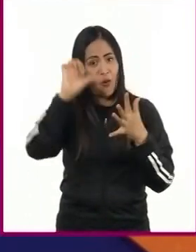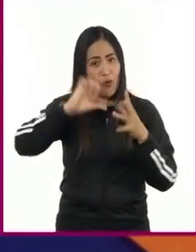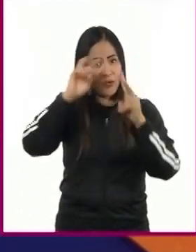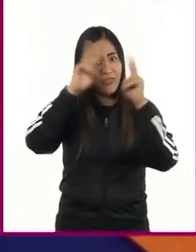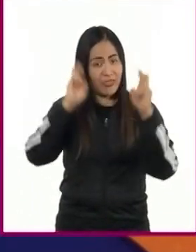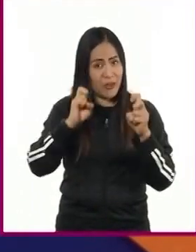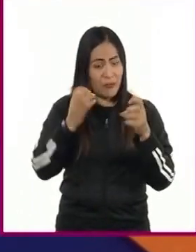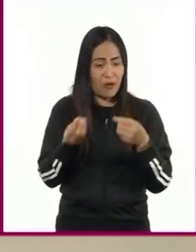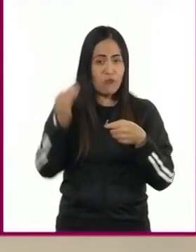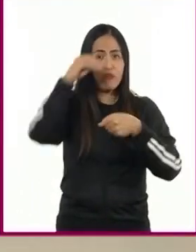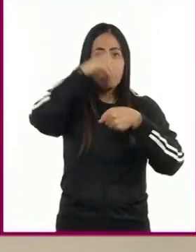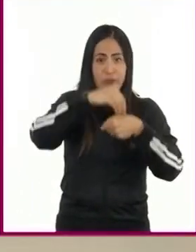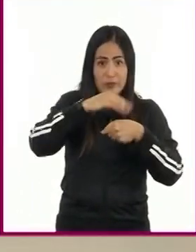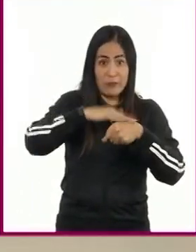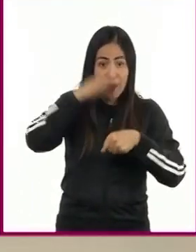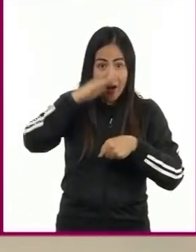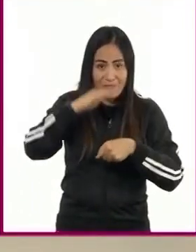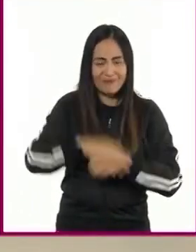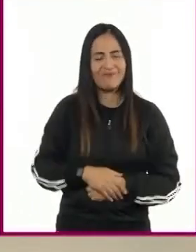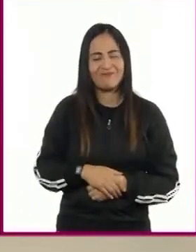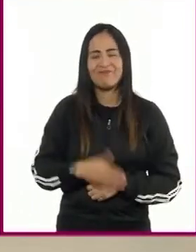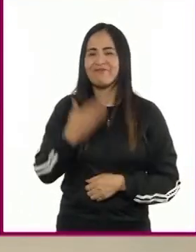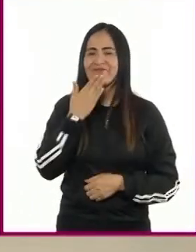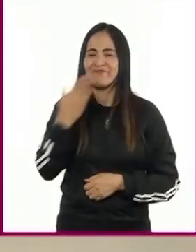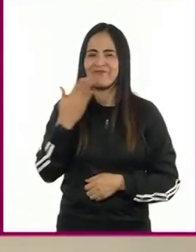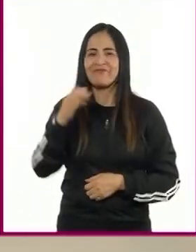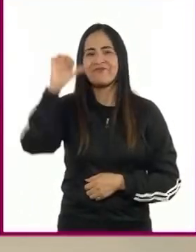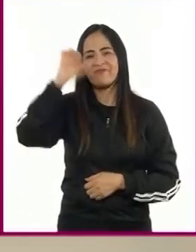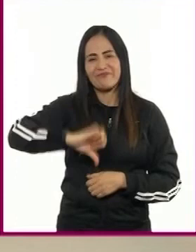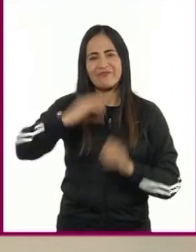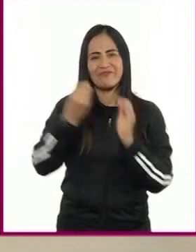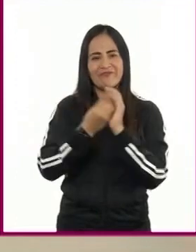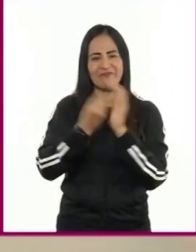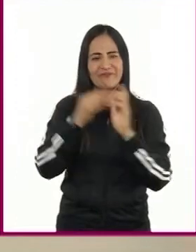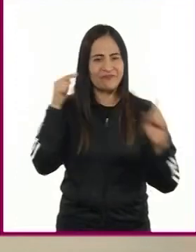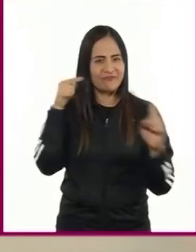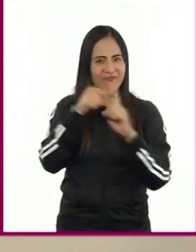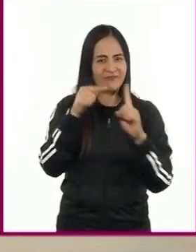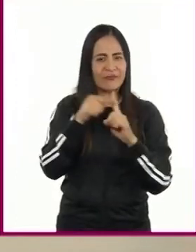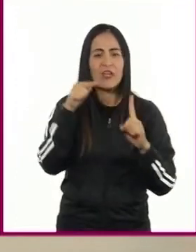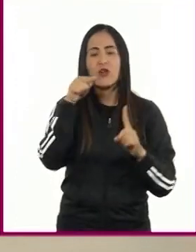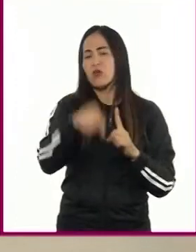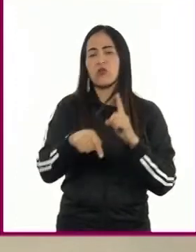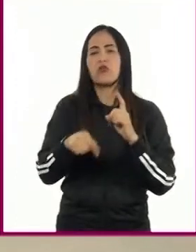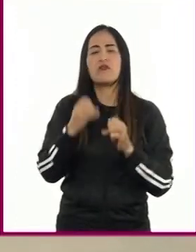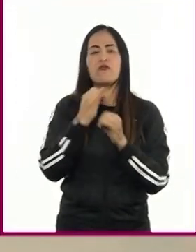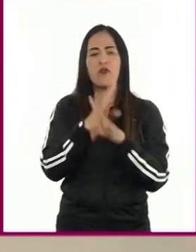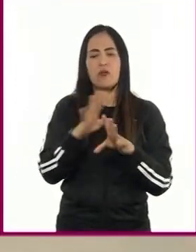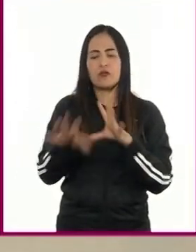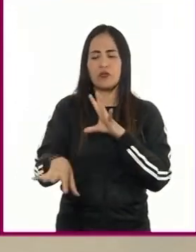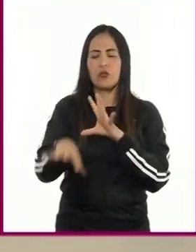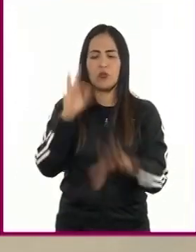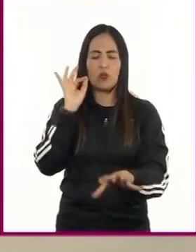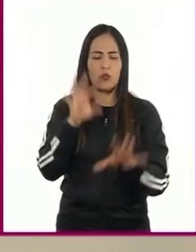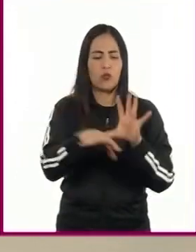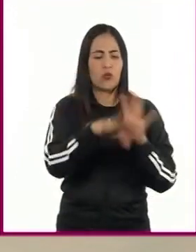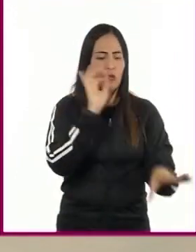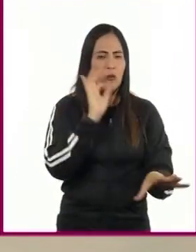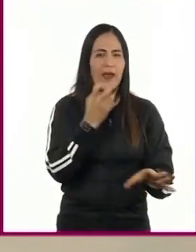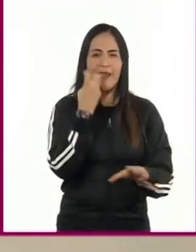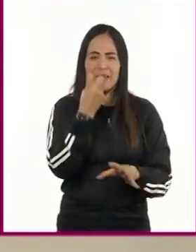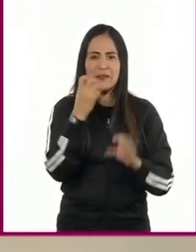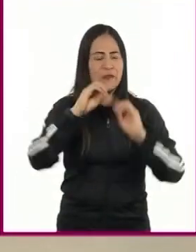sesión? Muy bien, Daniel. Creo que el propósito de nuestra sesión elige y selecciona información para una exposición quedó